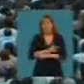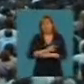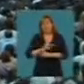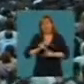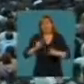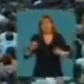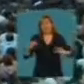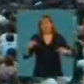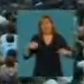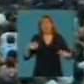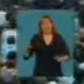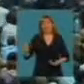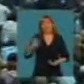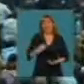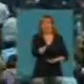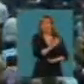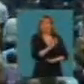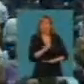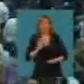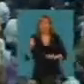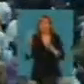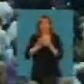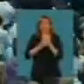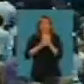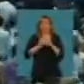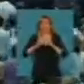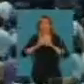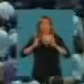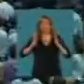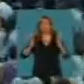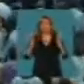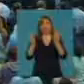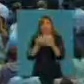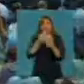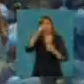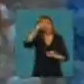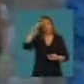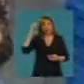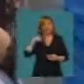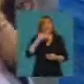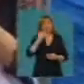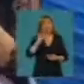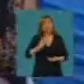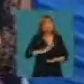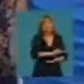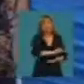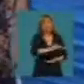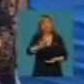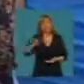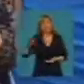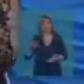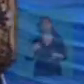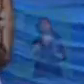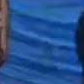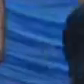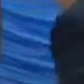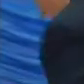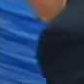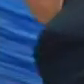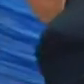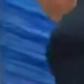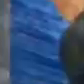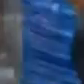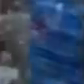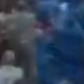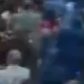finalizada la ceremonia de asunción del Gabinete Nacional. A todos, muchas gracias. Conforme a lo establecido por el artículo 75 de la